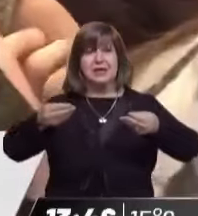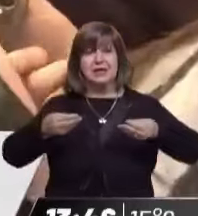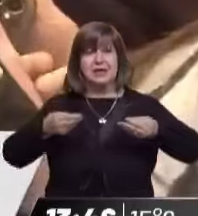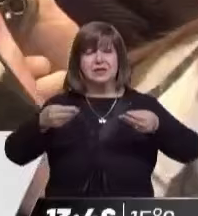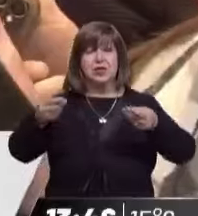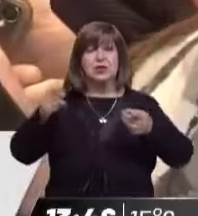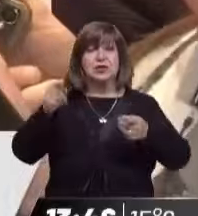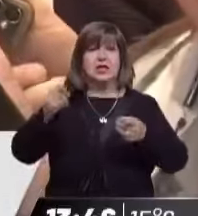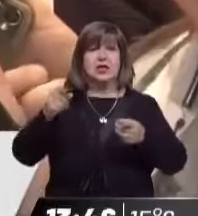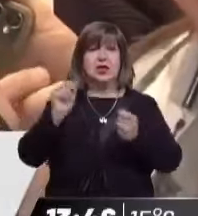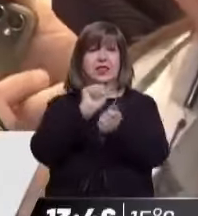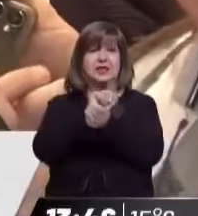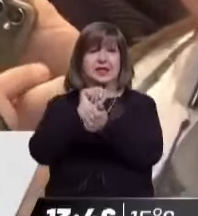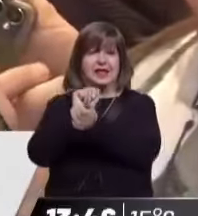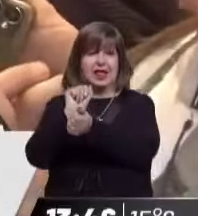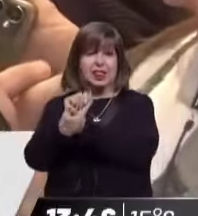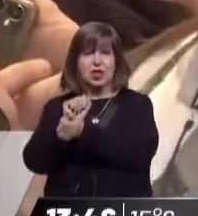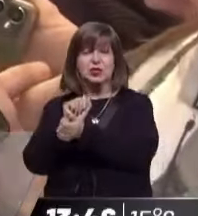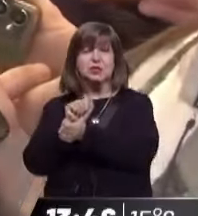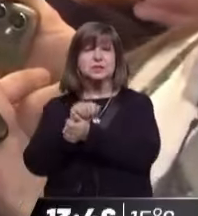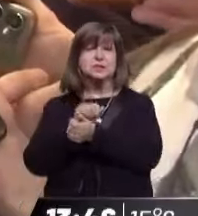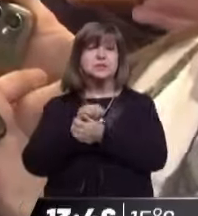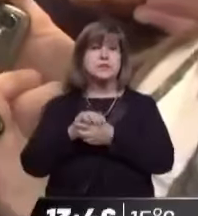PRO? El pedido del juez